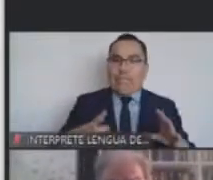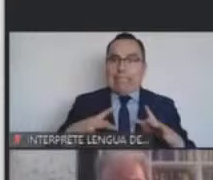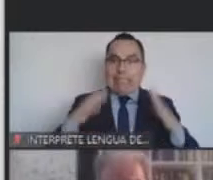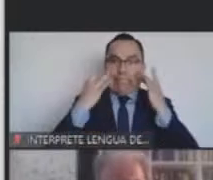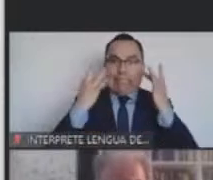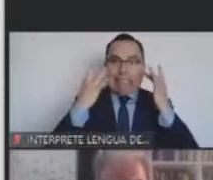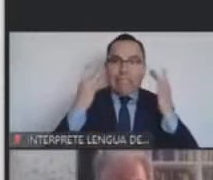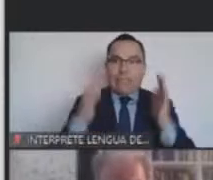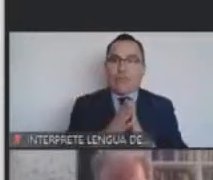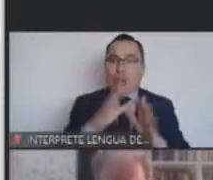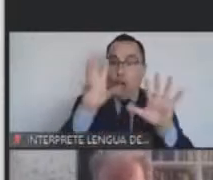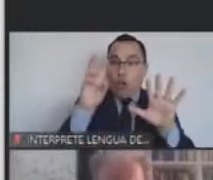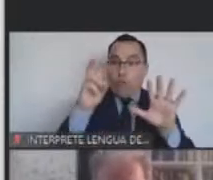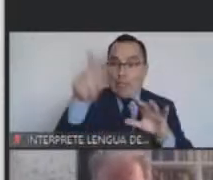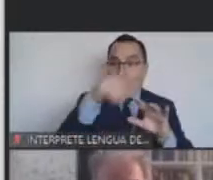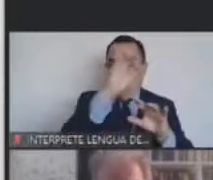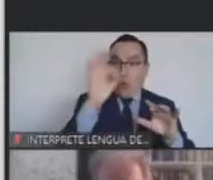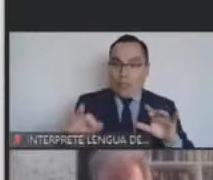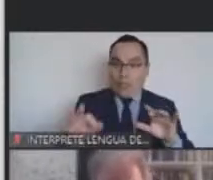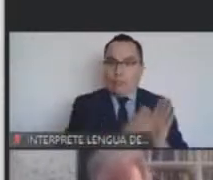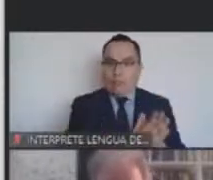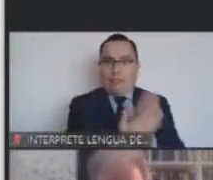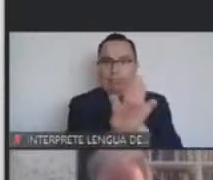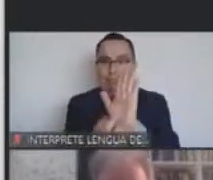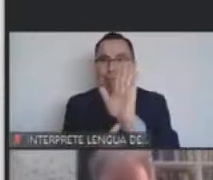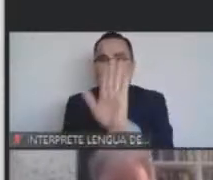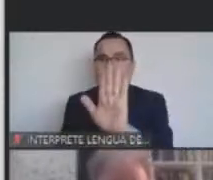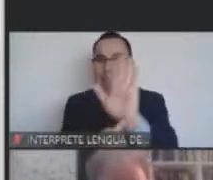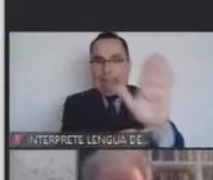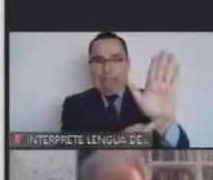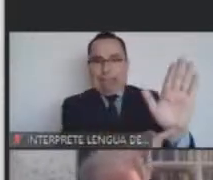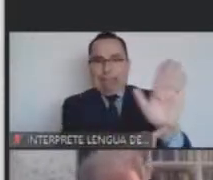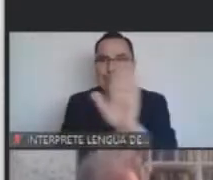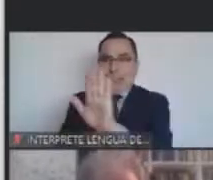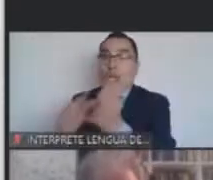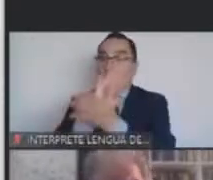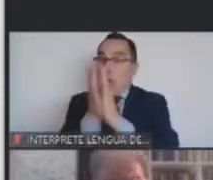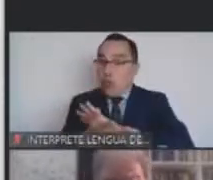que un 90% de sus afiliados hace tiempo que en la práctica no se sentían parte del